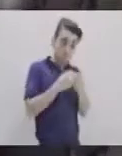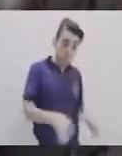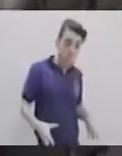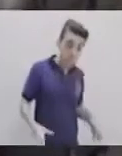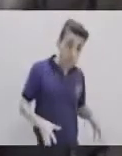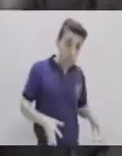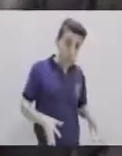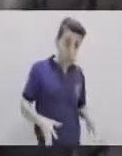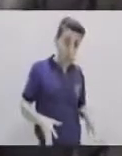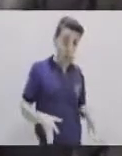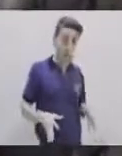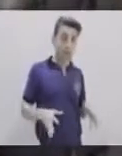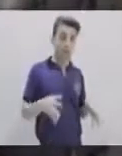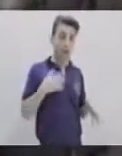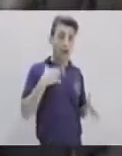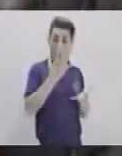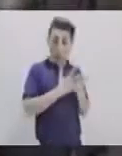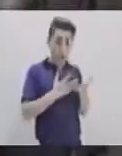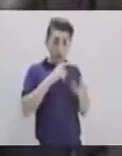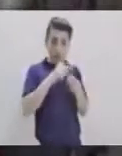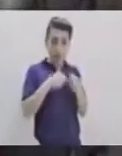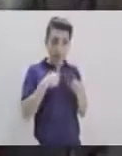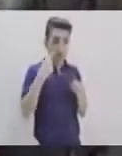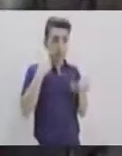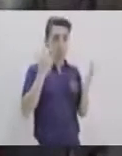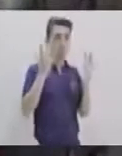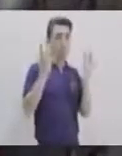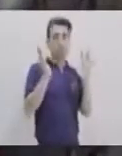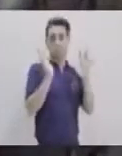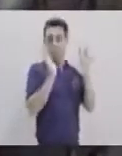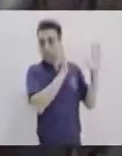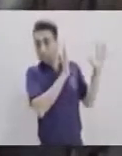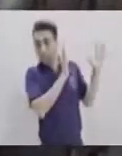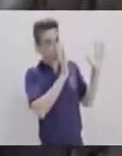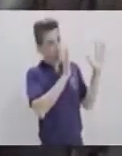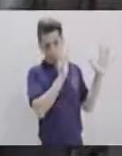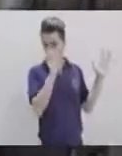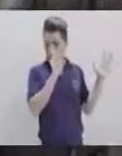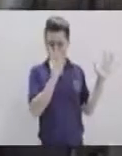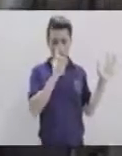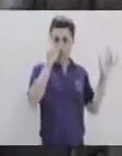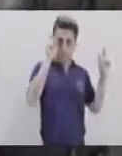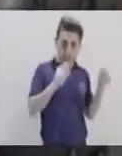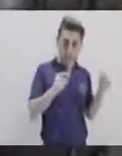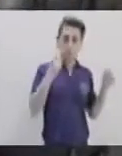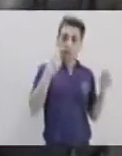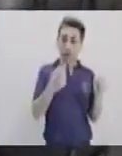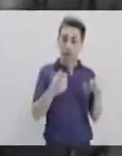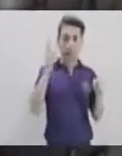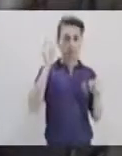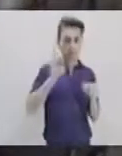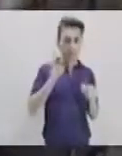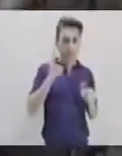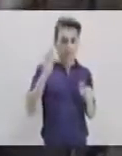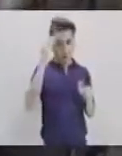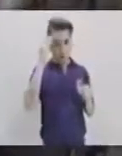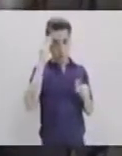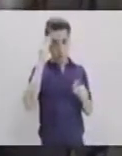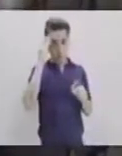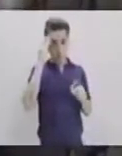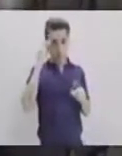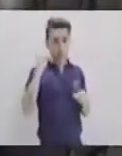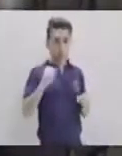pérdida dejamos de ver las cosas que tenemos por delante y ahí es donde nosotros tenemos que tener esa